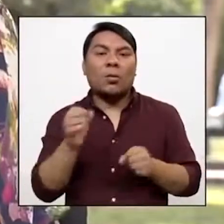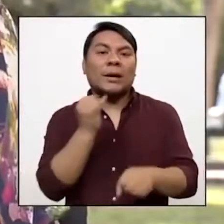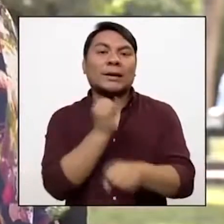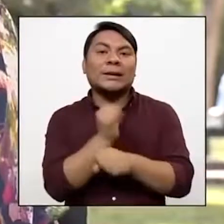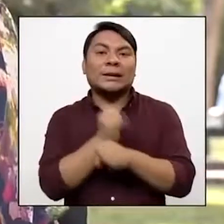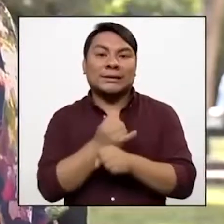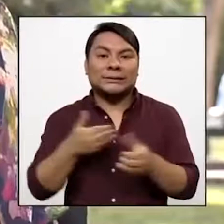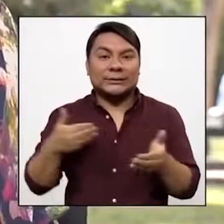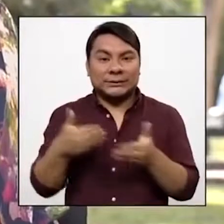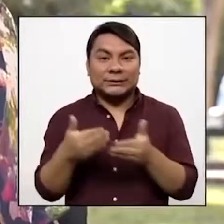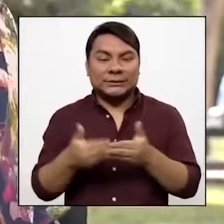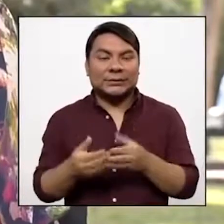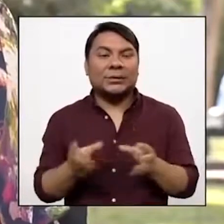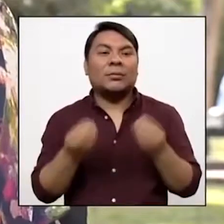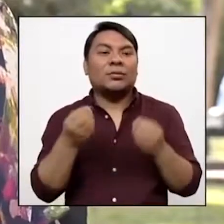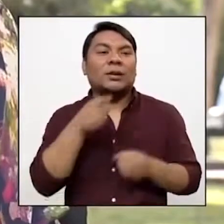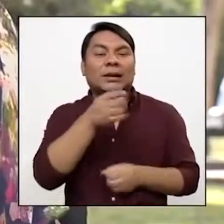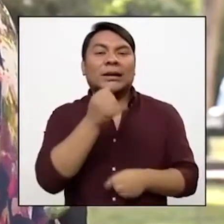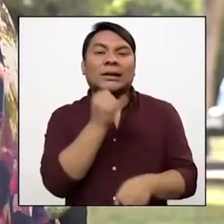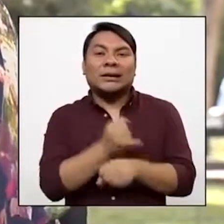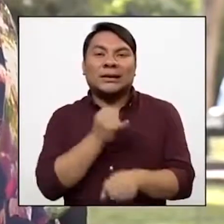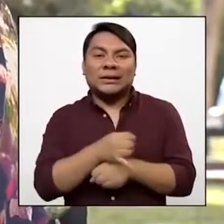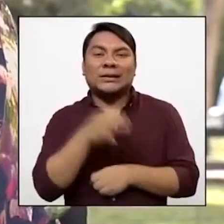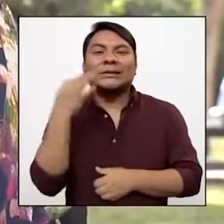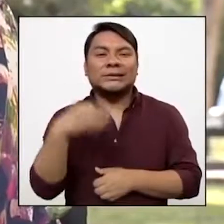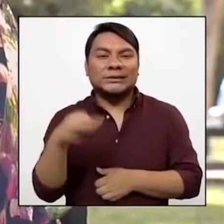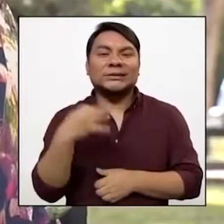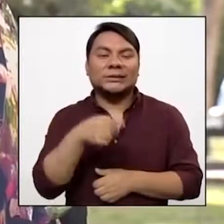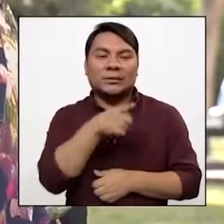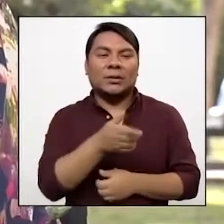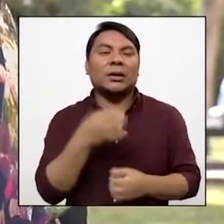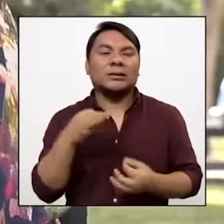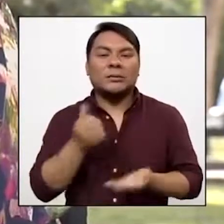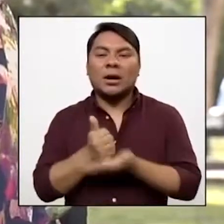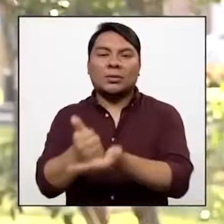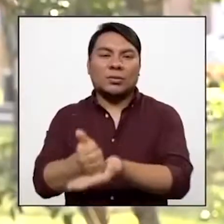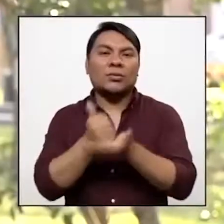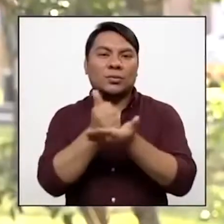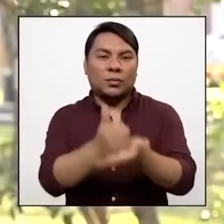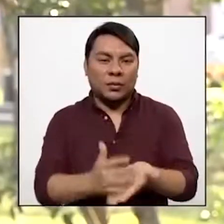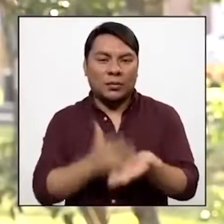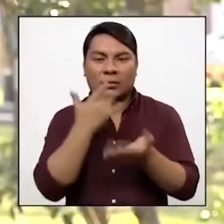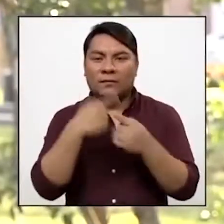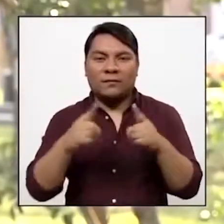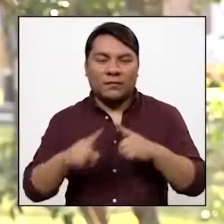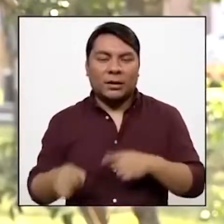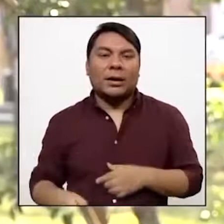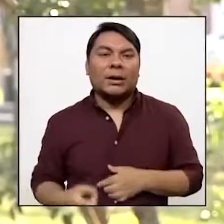que generalmente las iglesias distribuyen ayuda humanitaria. Todo, ¿no? Y